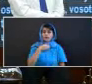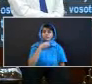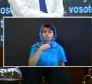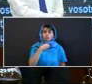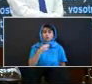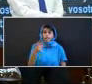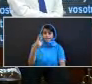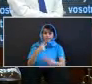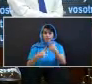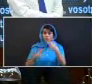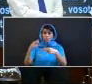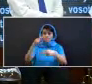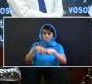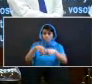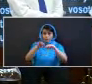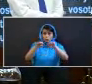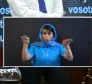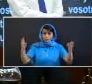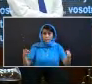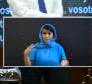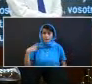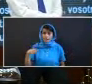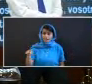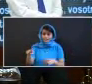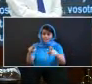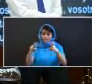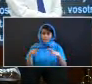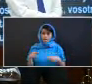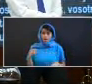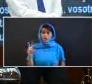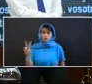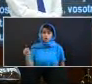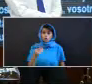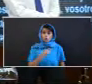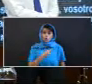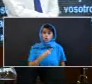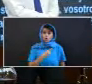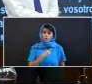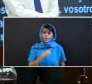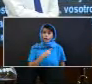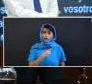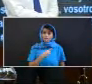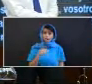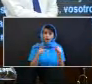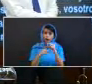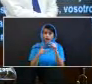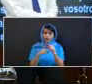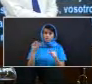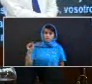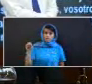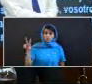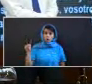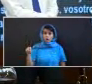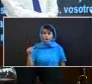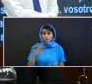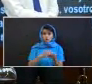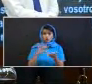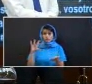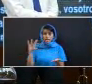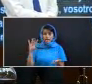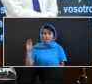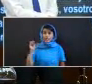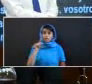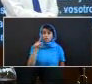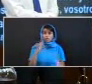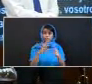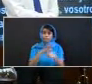vengo a sentarme a tu mesa para recibir no solo la palabra, sino que la gloria con la cual tú prometiste